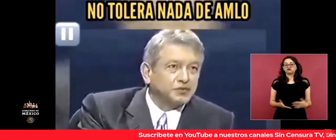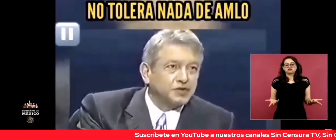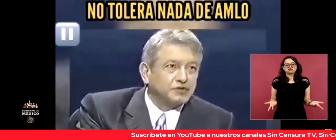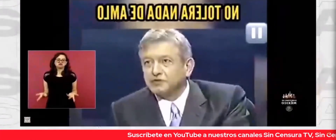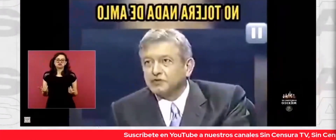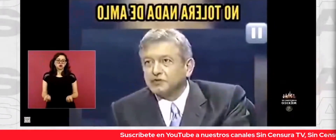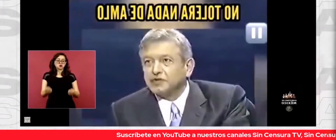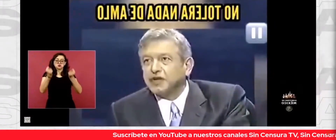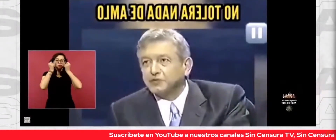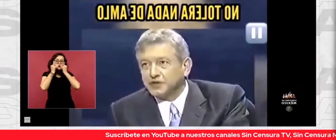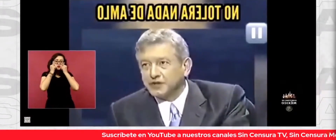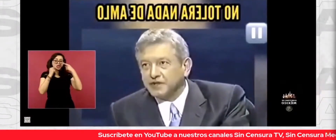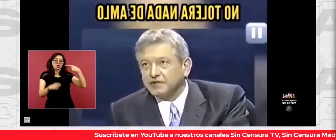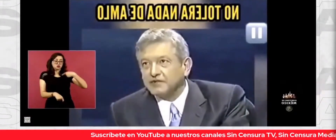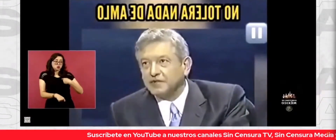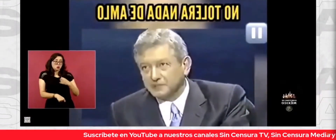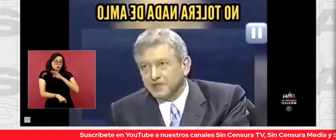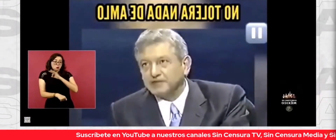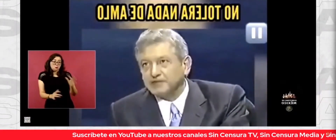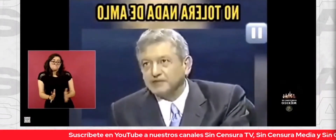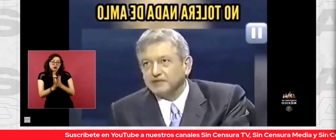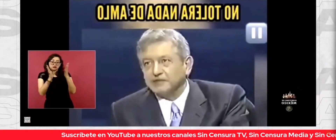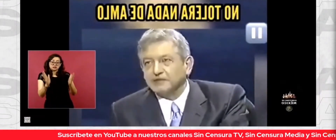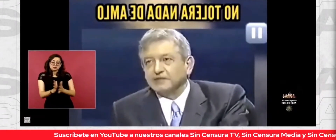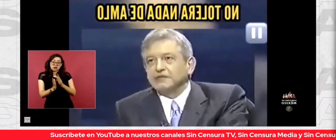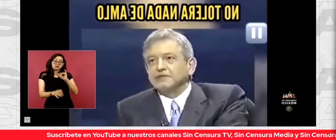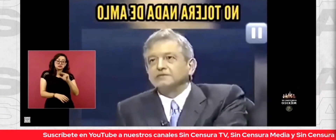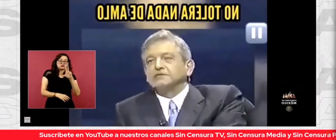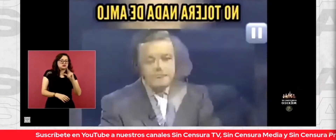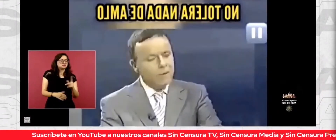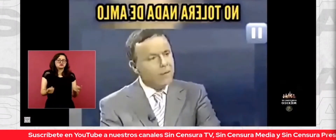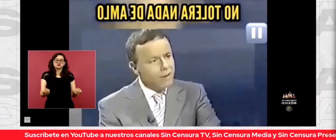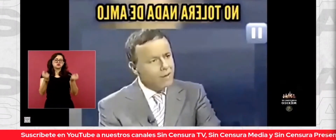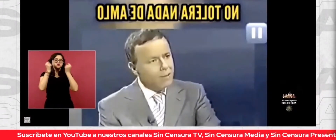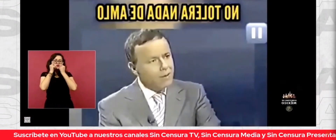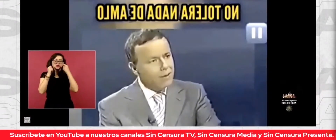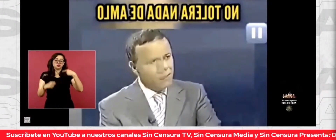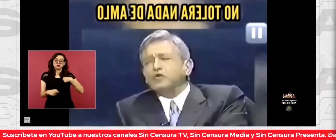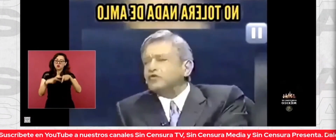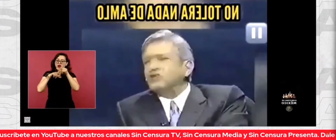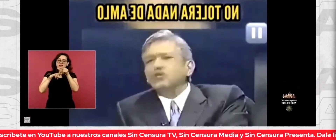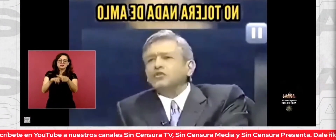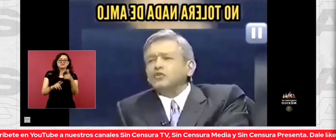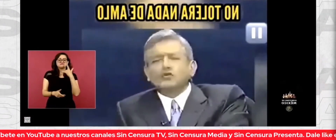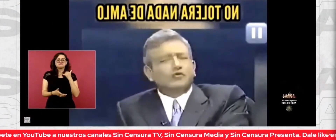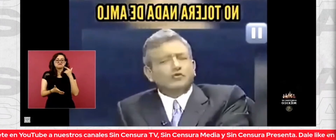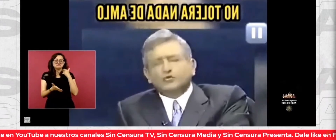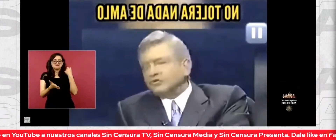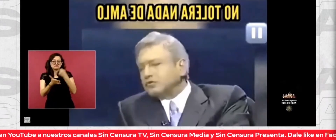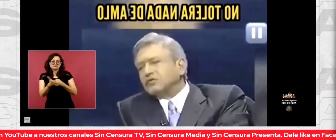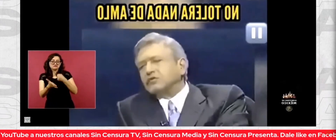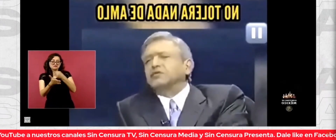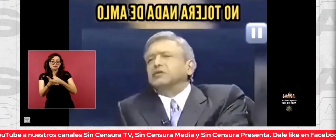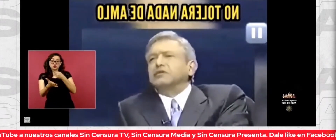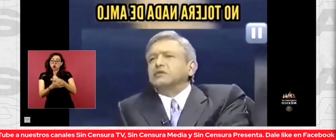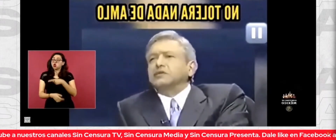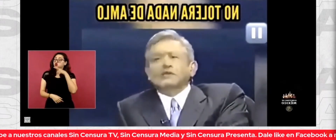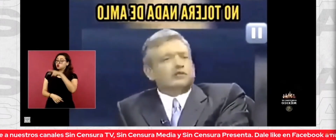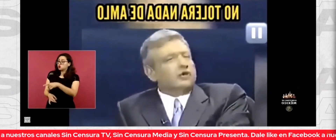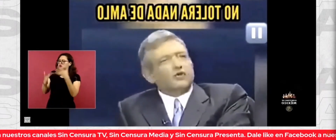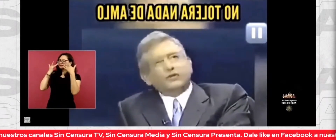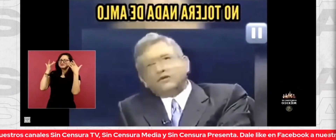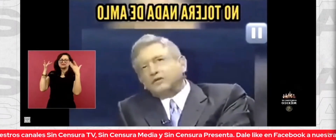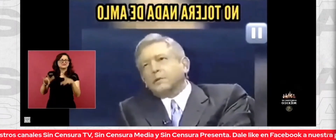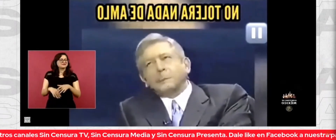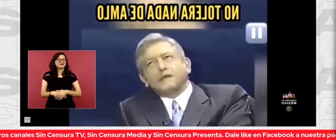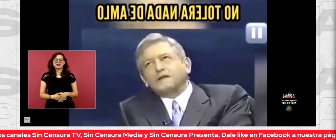luchando por un proyecto de cambio verdadero en el país. ¿Vas a negociar con la gente del PRI? No, no ¿No vas a negocio. No, negociar? no, no, no, no, no, no, Si no, no, ellos votan no,